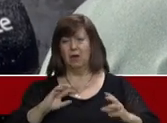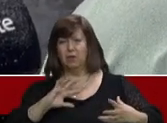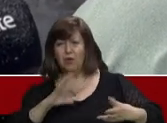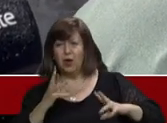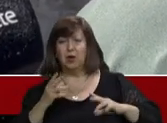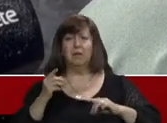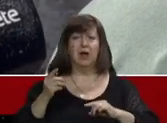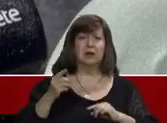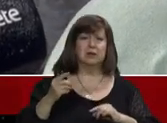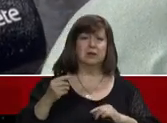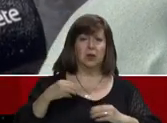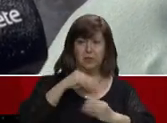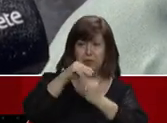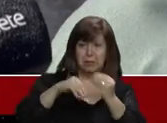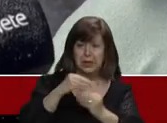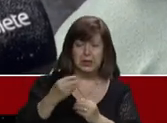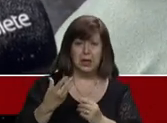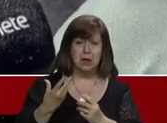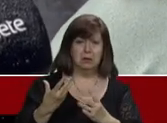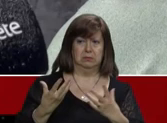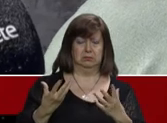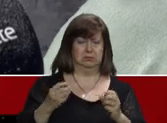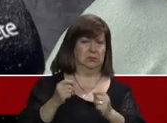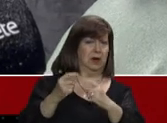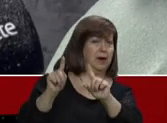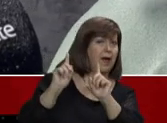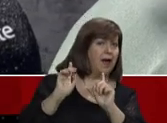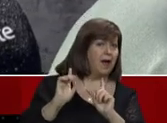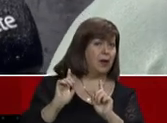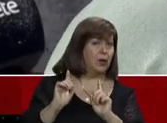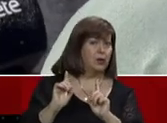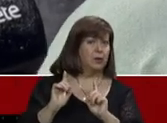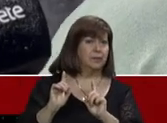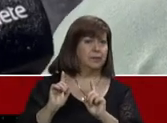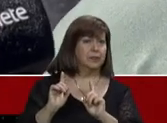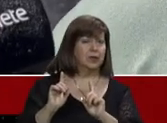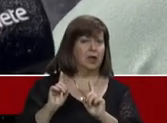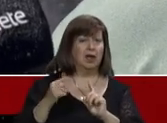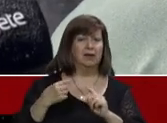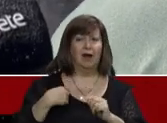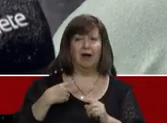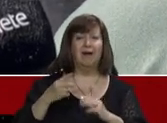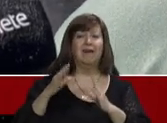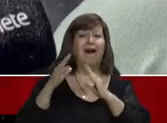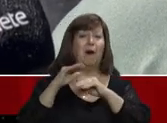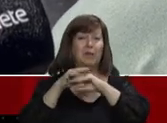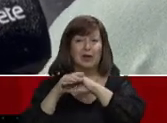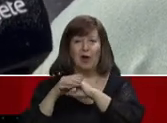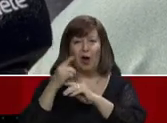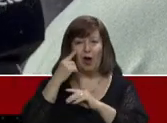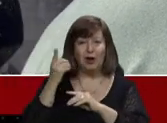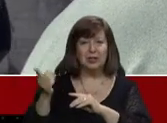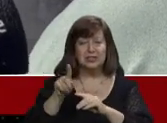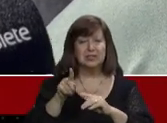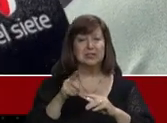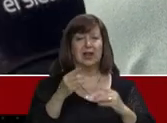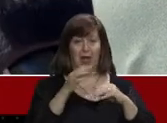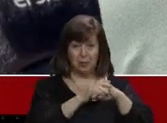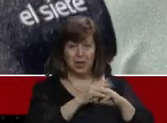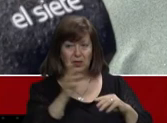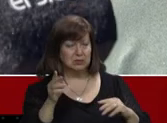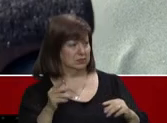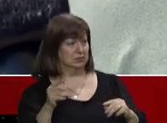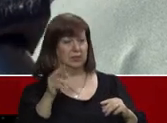con nosotros familiares como como gente que la conoce y la ven que